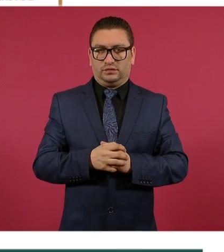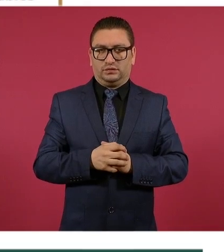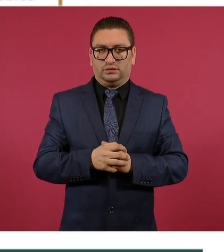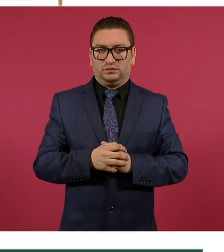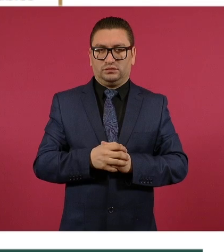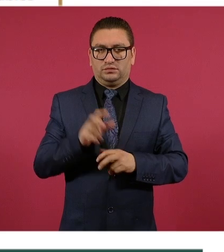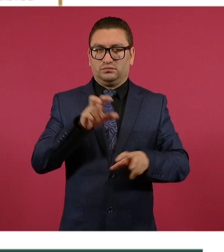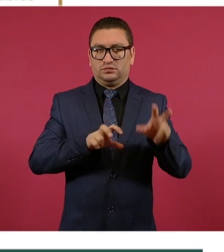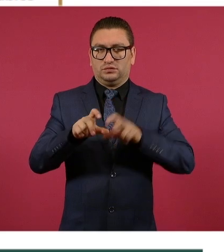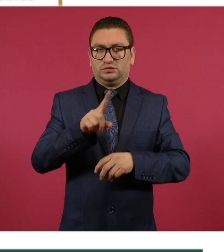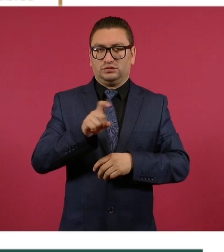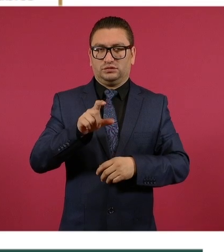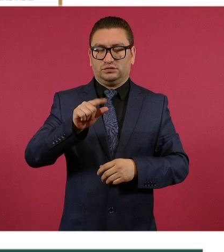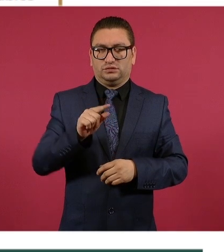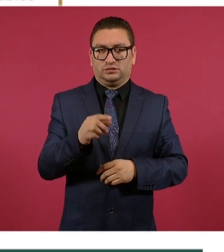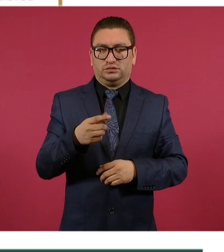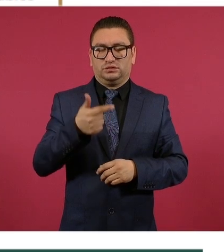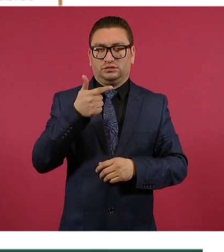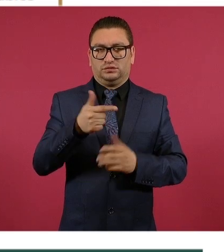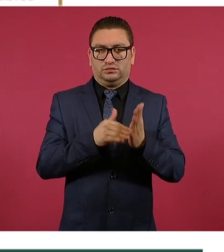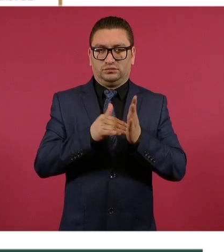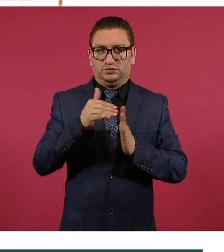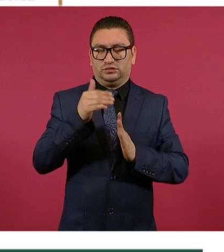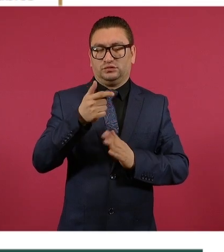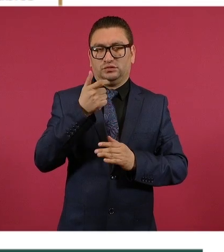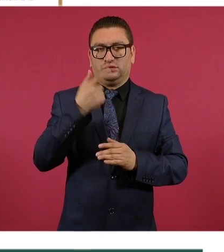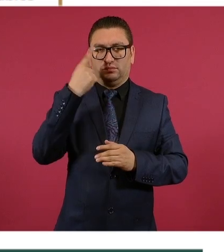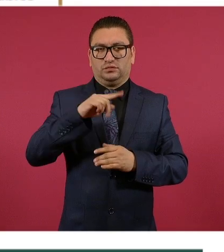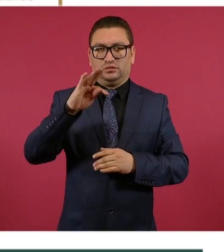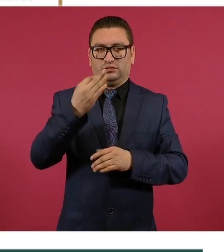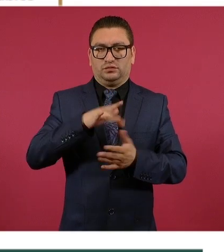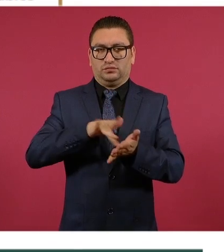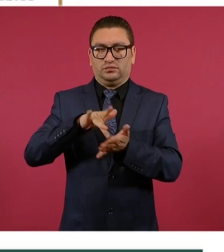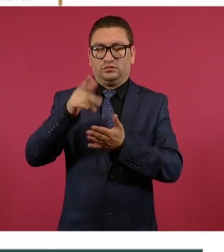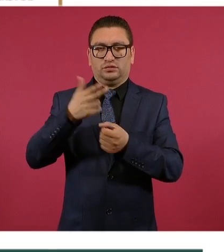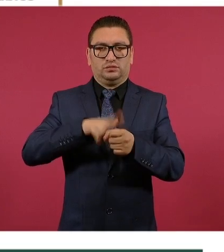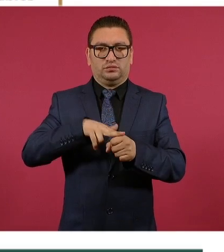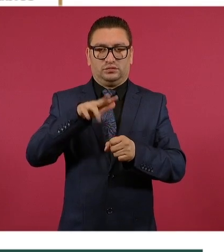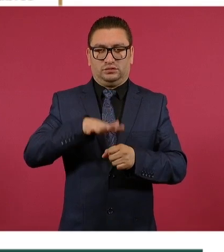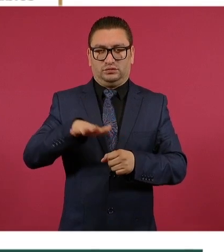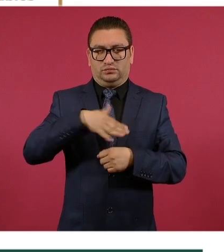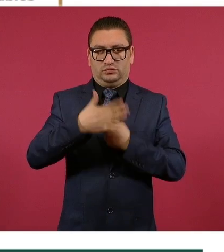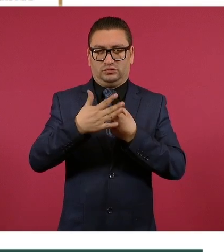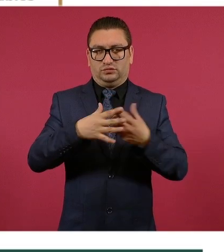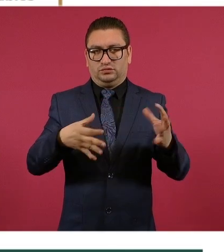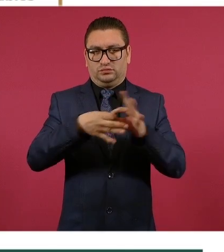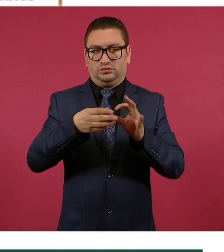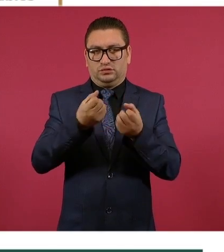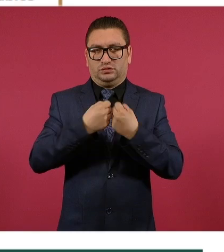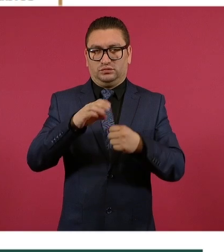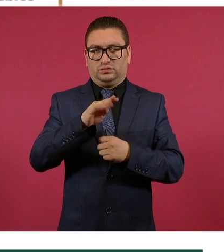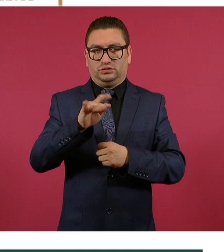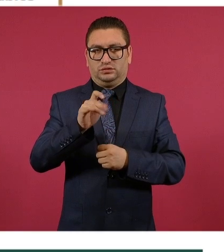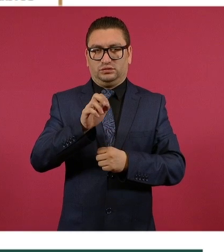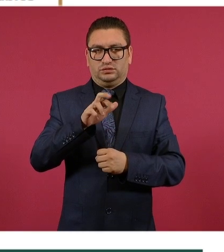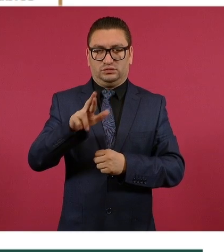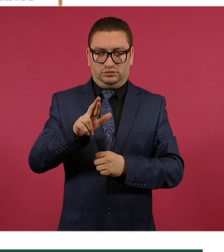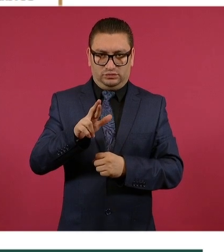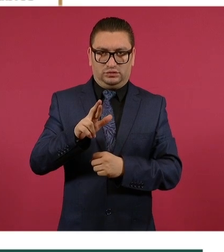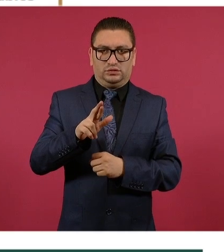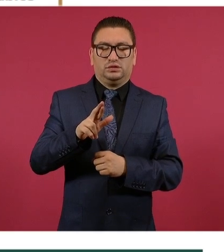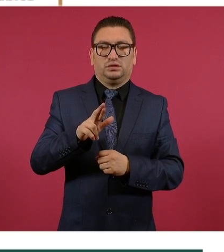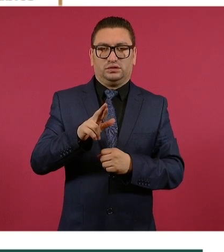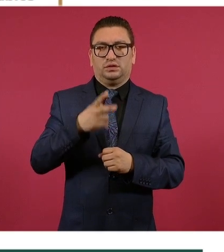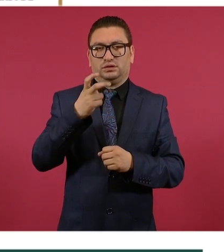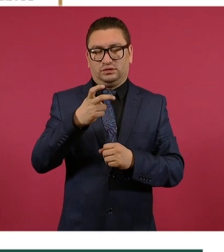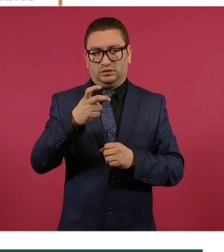habido una inversión de 177 millones de pesos por parte de la Federación en hospitales que van a ser parte del IMSS Bienestar. Aquí tenemos un reto enorme de